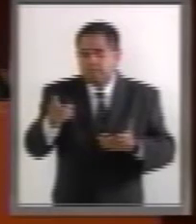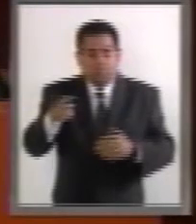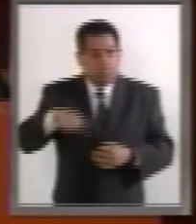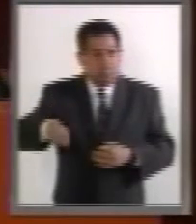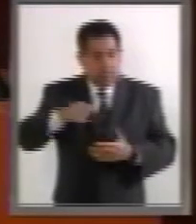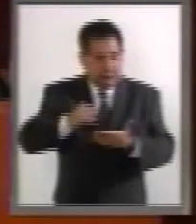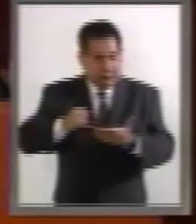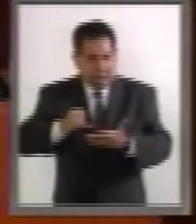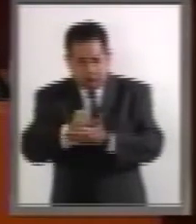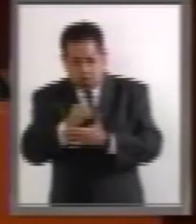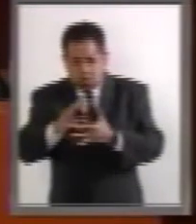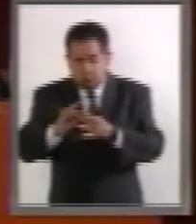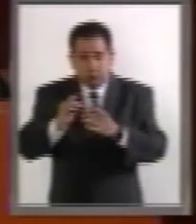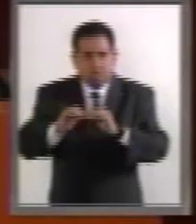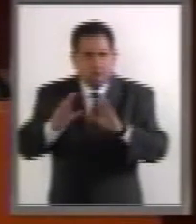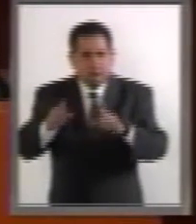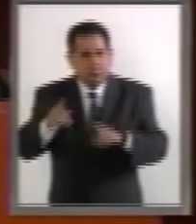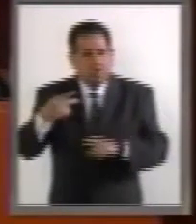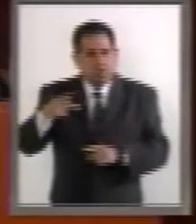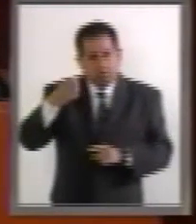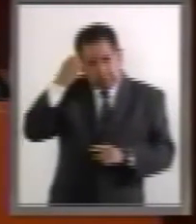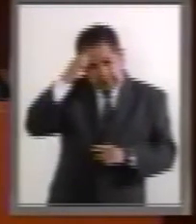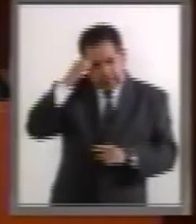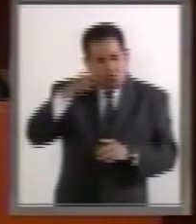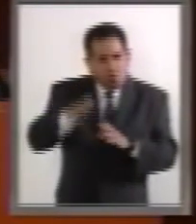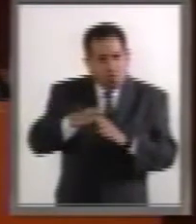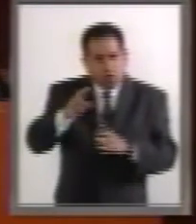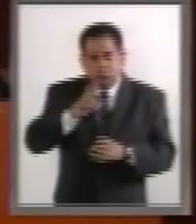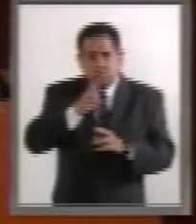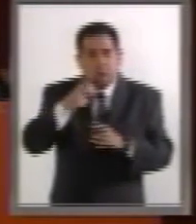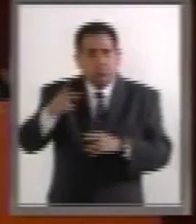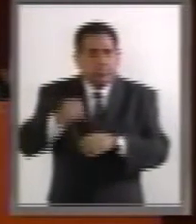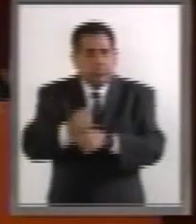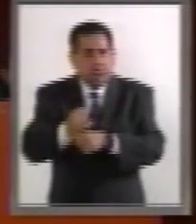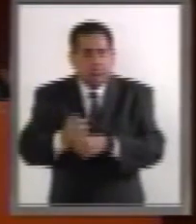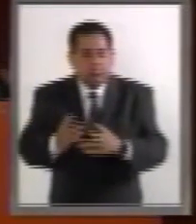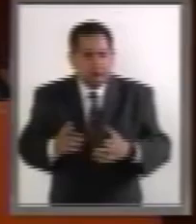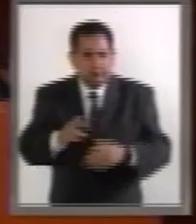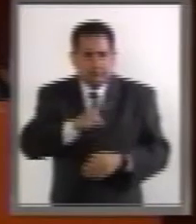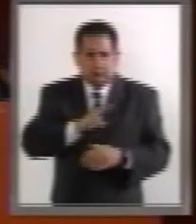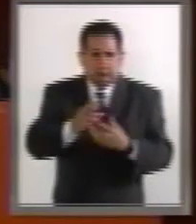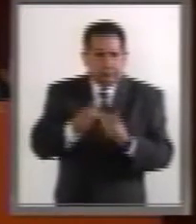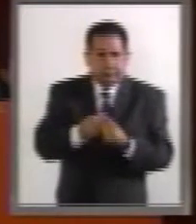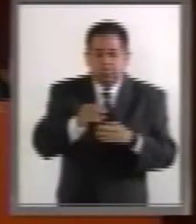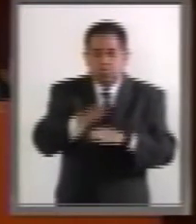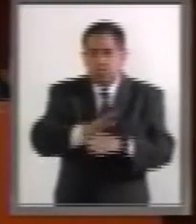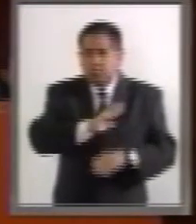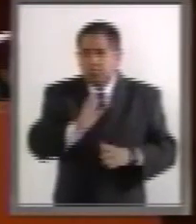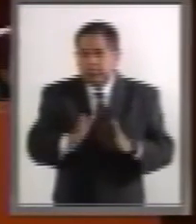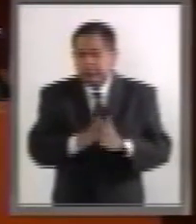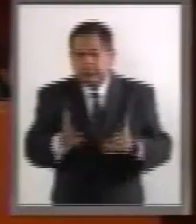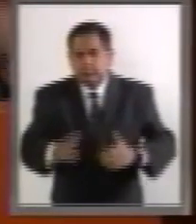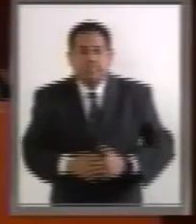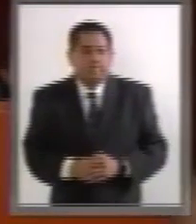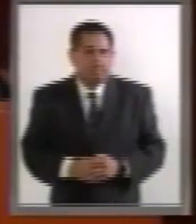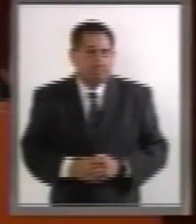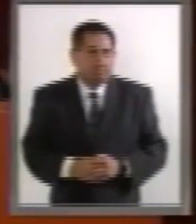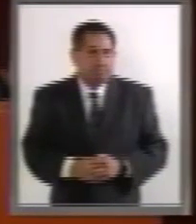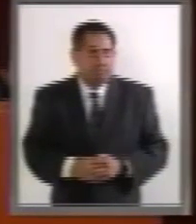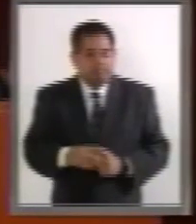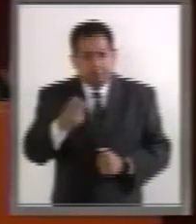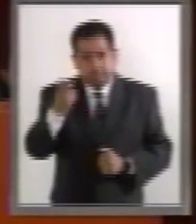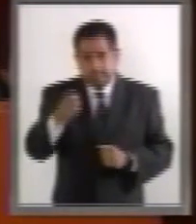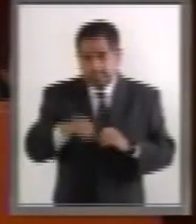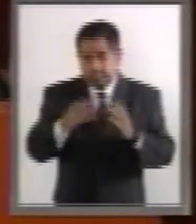decisión y definición, la experiencia, lo que da resultado de su investigación, particularmente en materia forense. De tal manera que